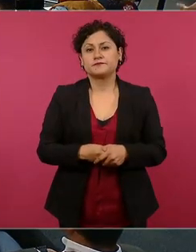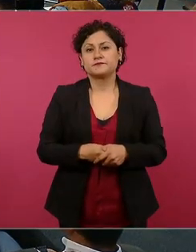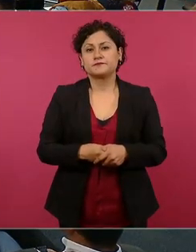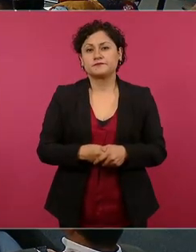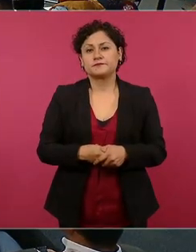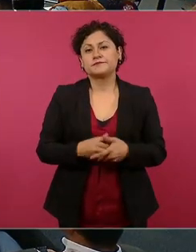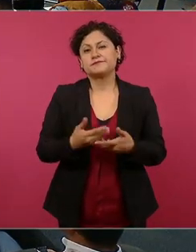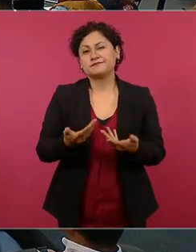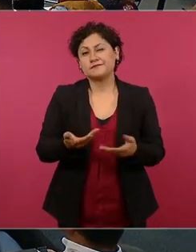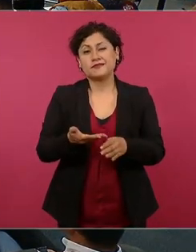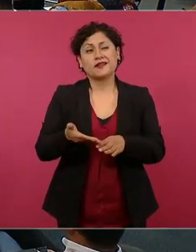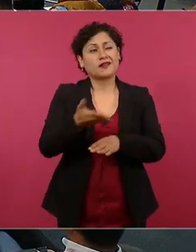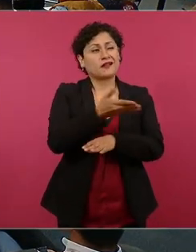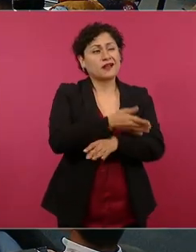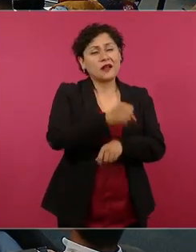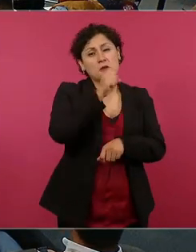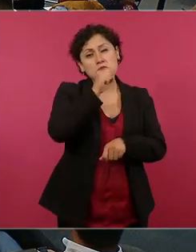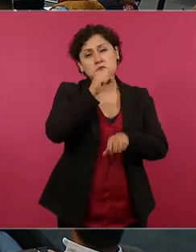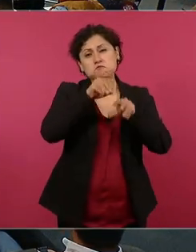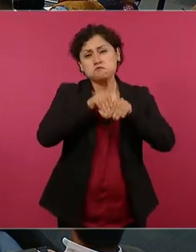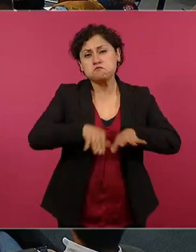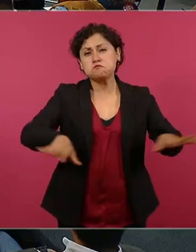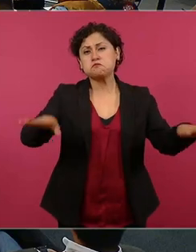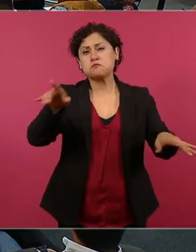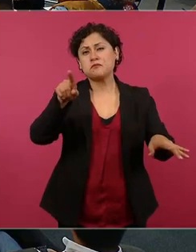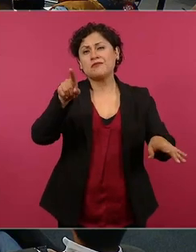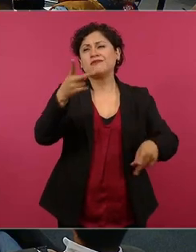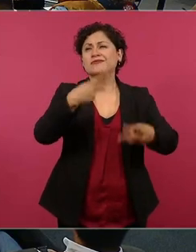ha dañado mucho a México.